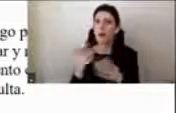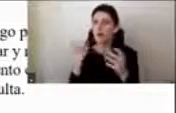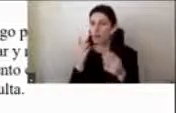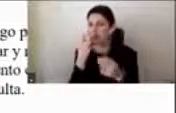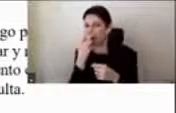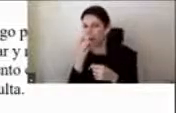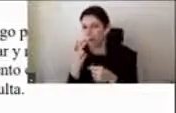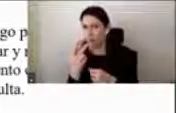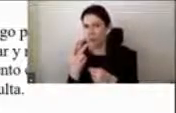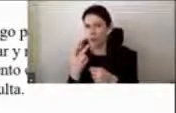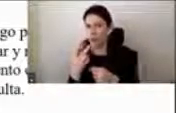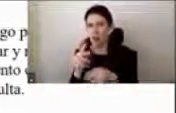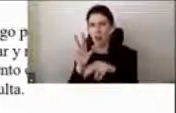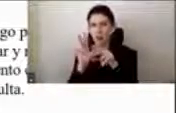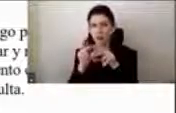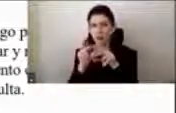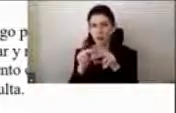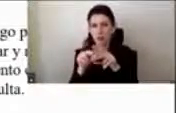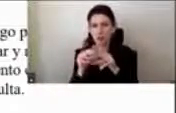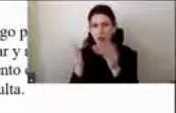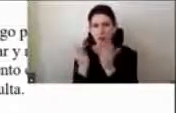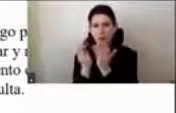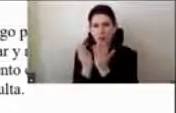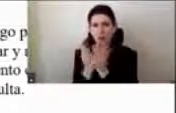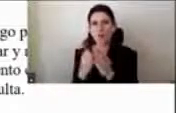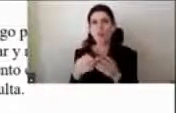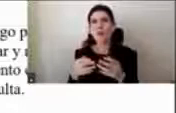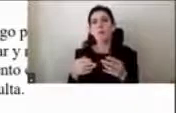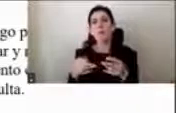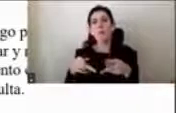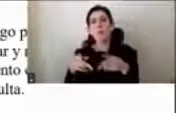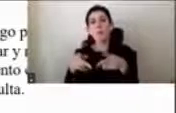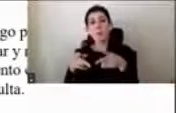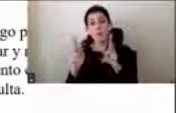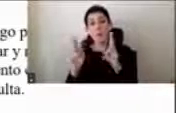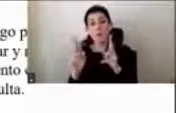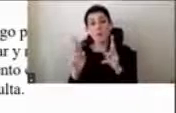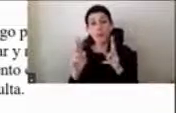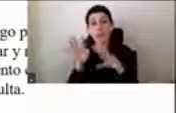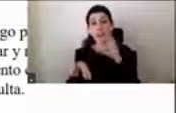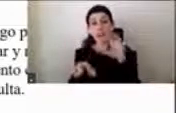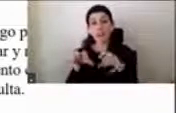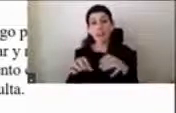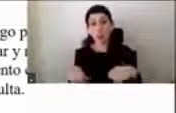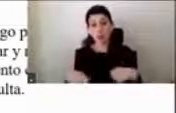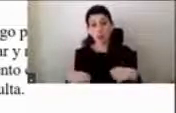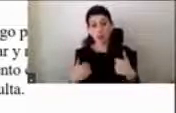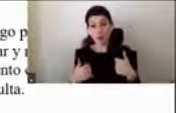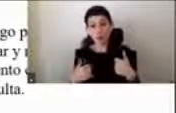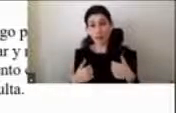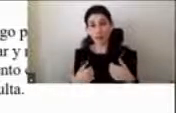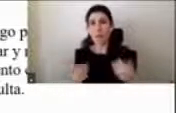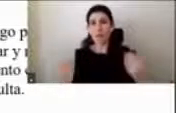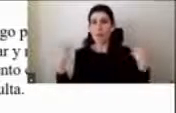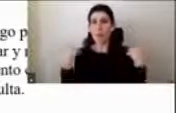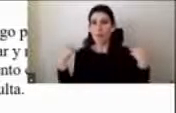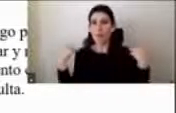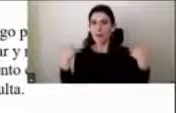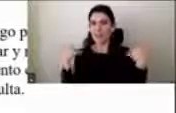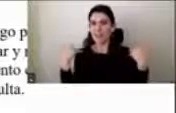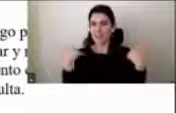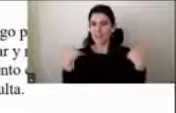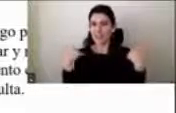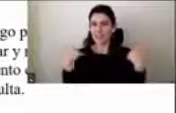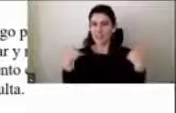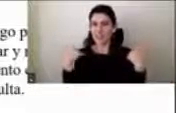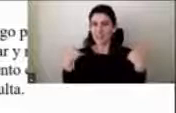jóvenes practicar y refinar los patrones de comportamiento complejos que requerirían en la edad adulta. Y Carr trabajaba